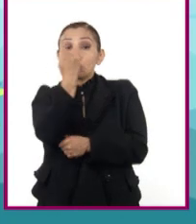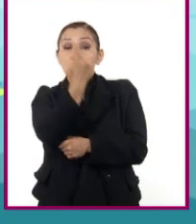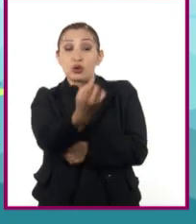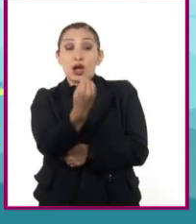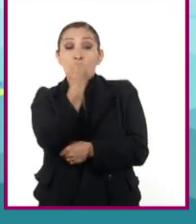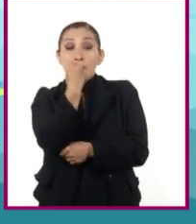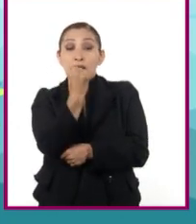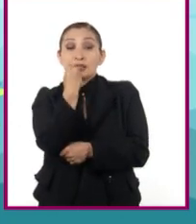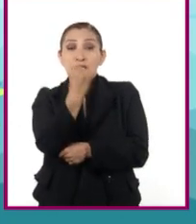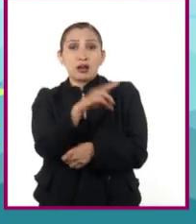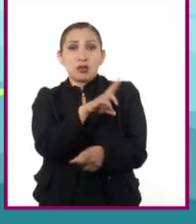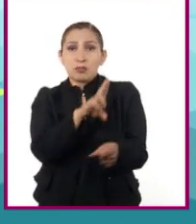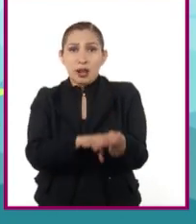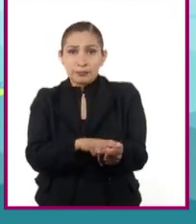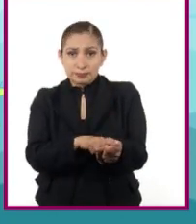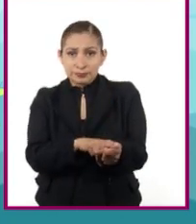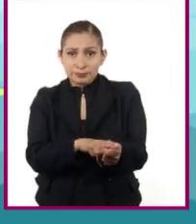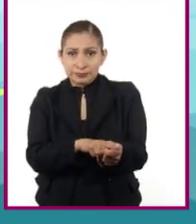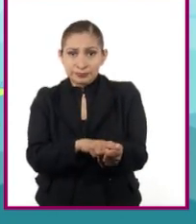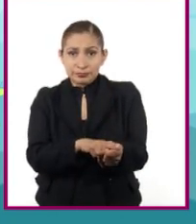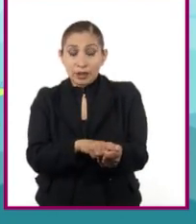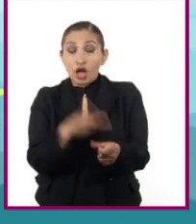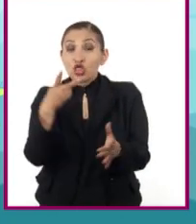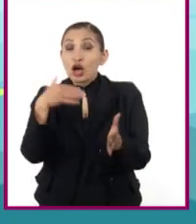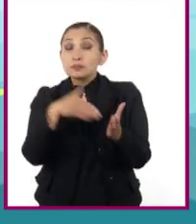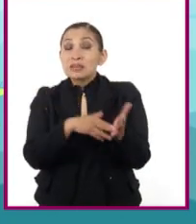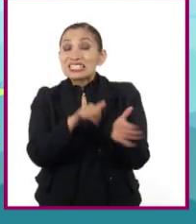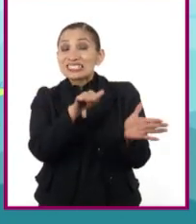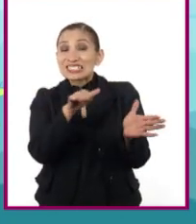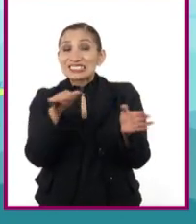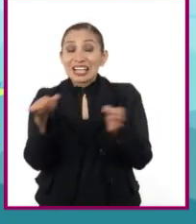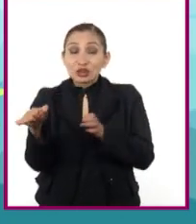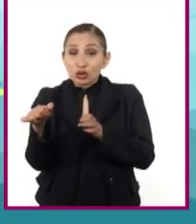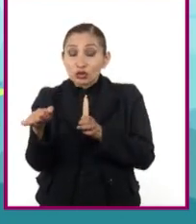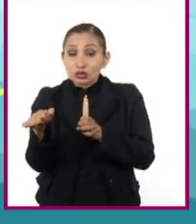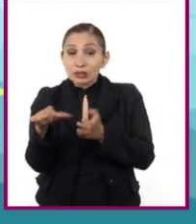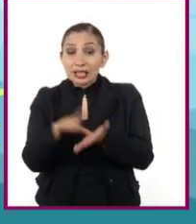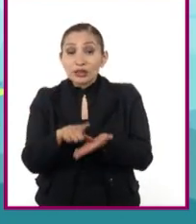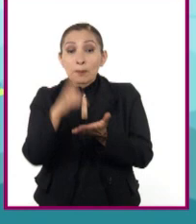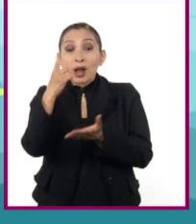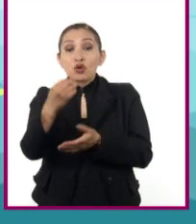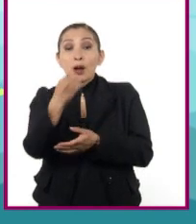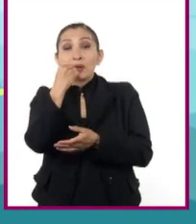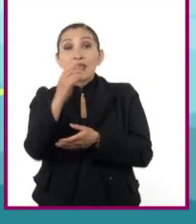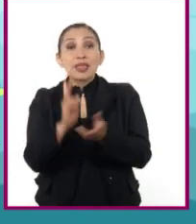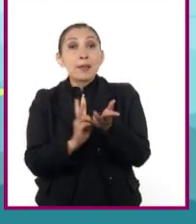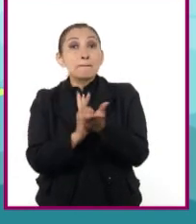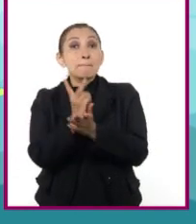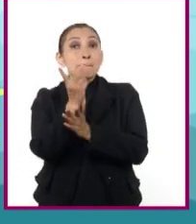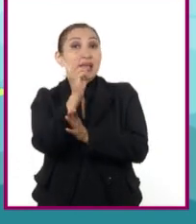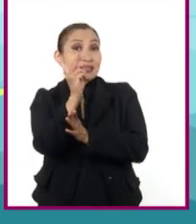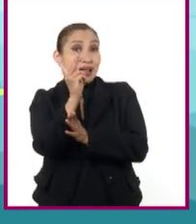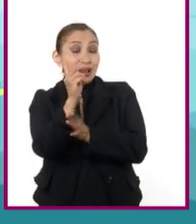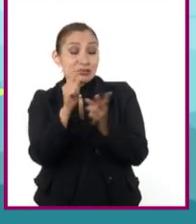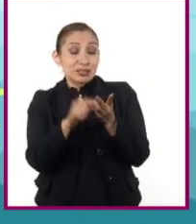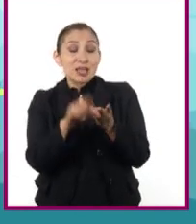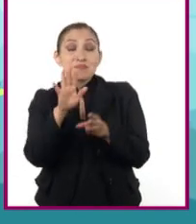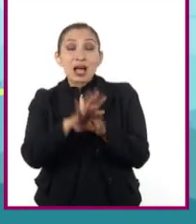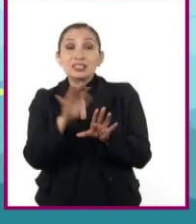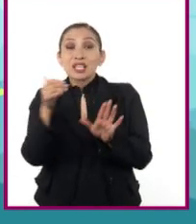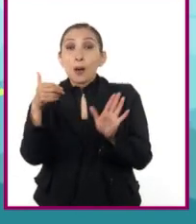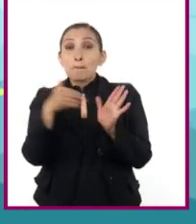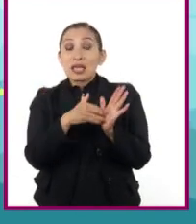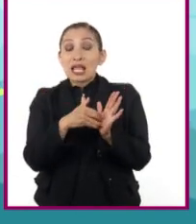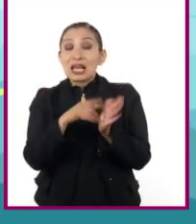una dieta de supervivencia, hasta 2.600 para una dieta vegetariana y más